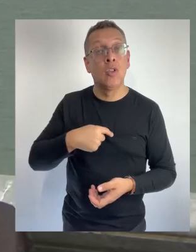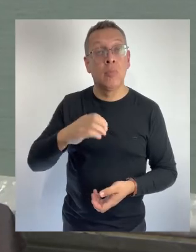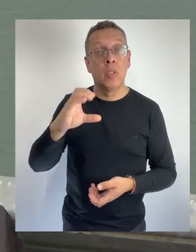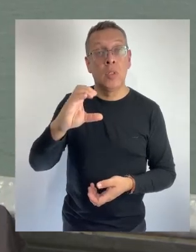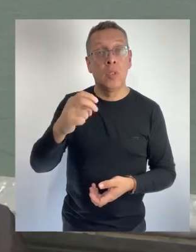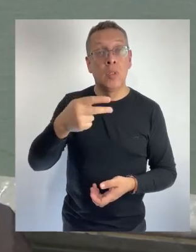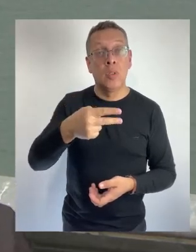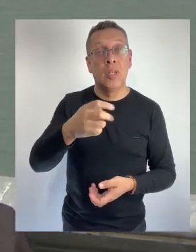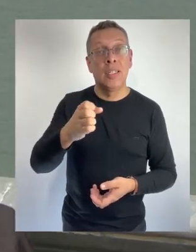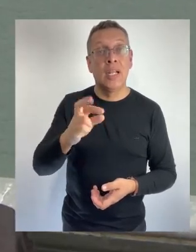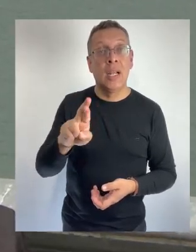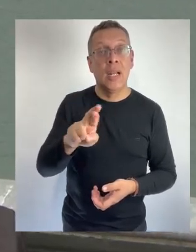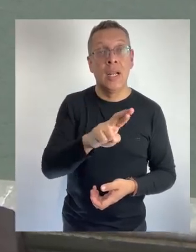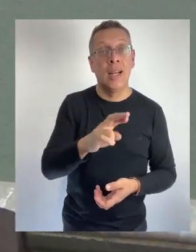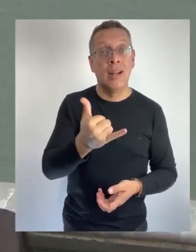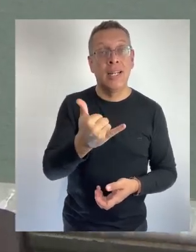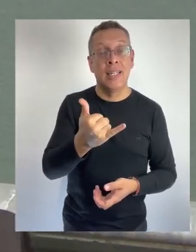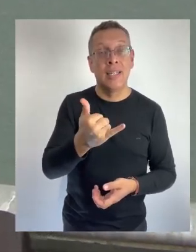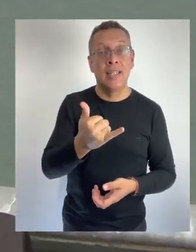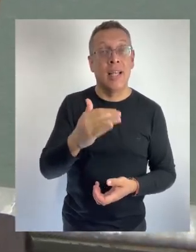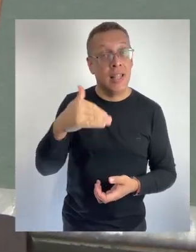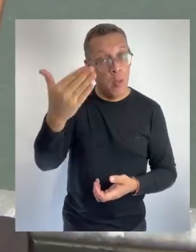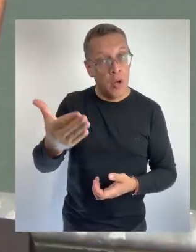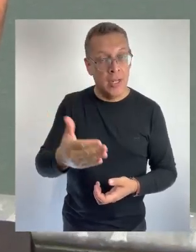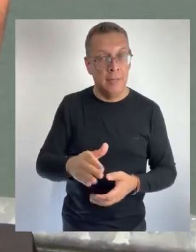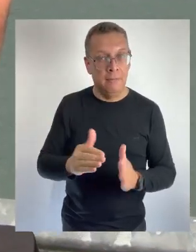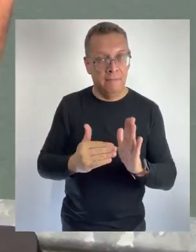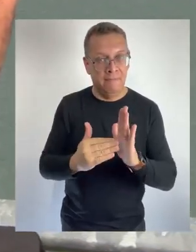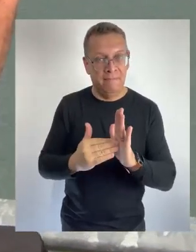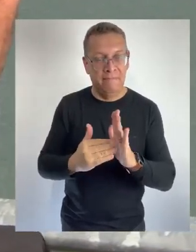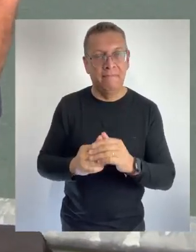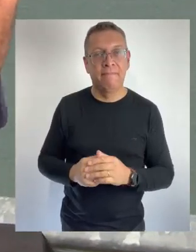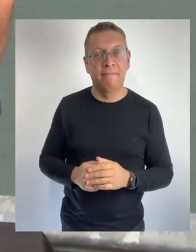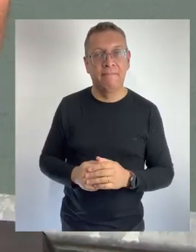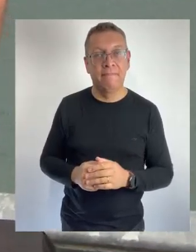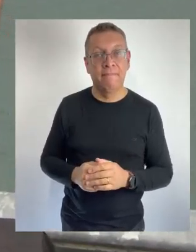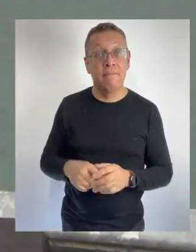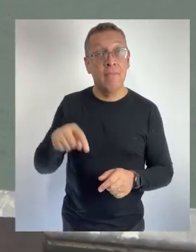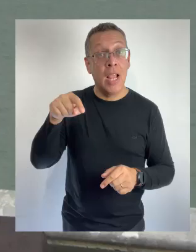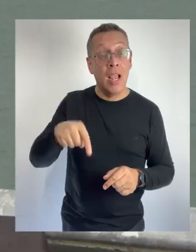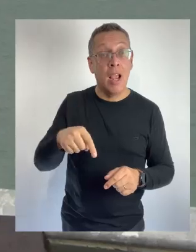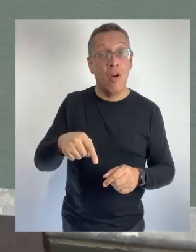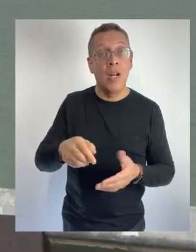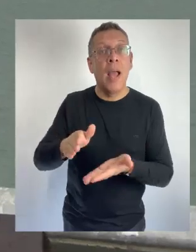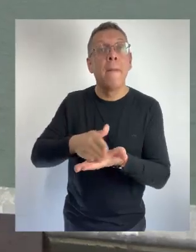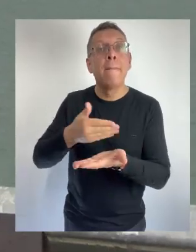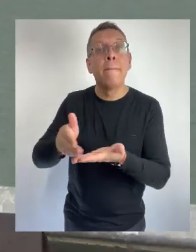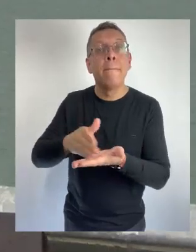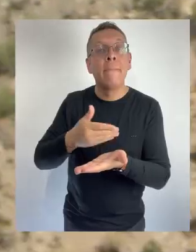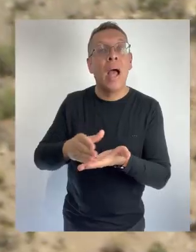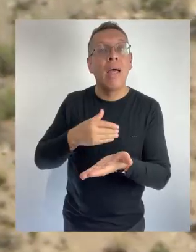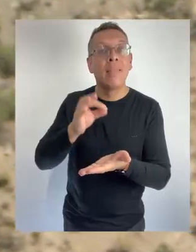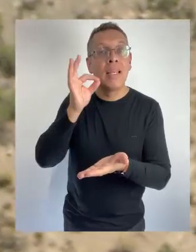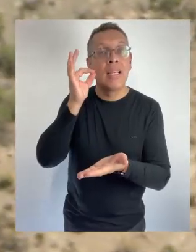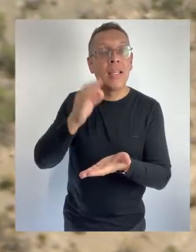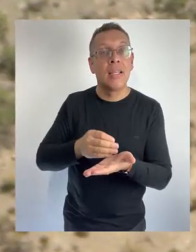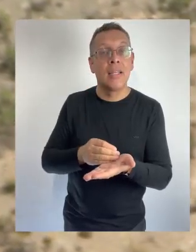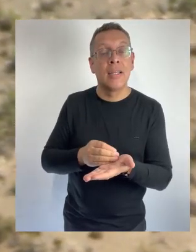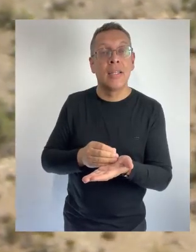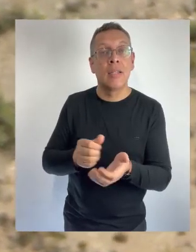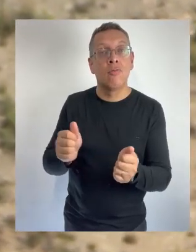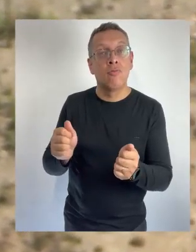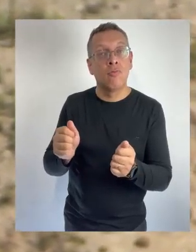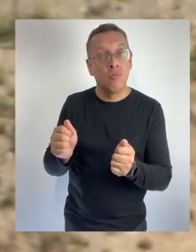Como no utilizamos aceite, uh-huh. Vamos a utilizar una mantequilla ya. Con agua de Chiloé. Ya.